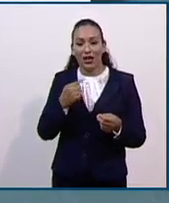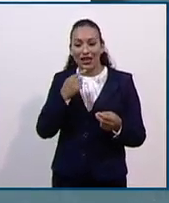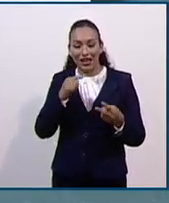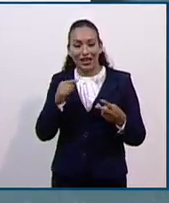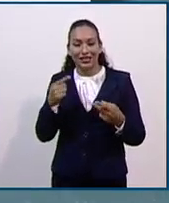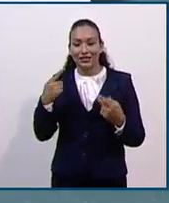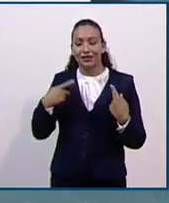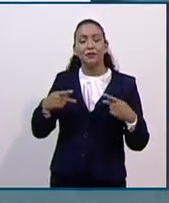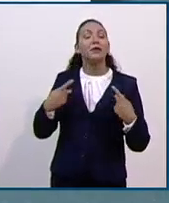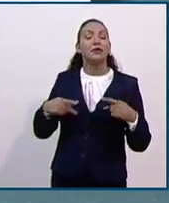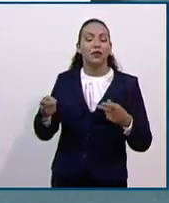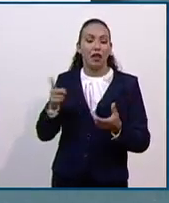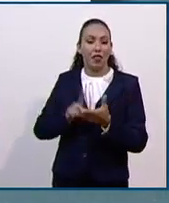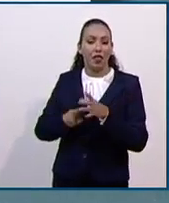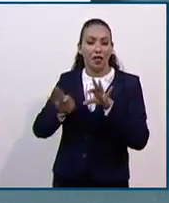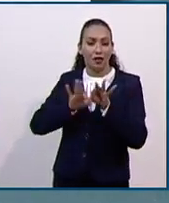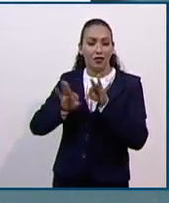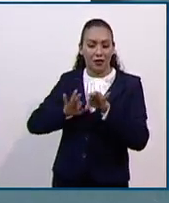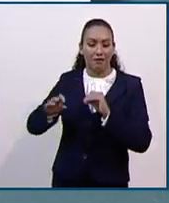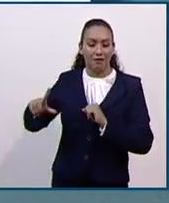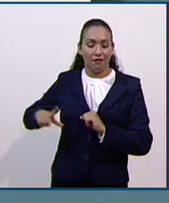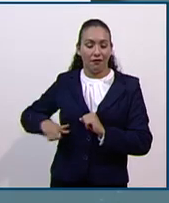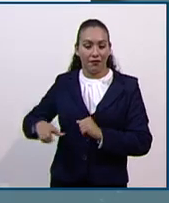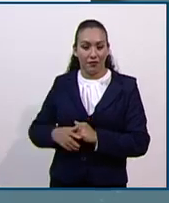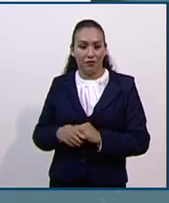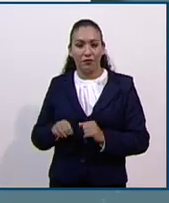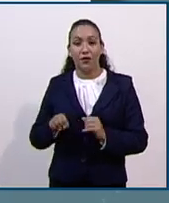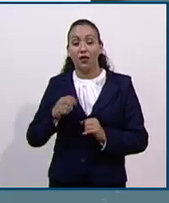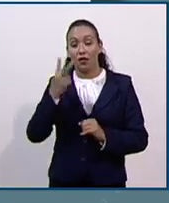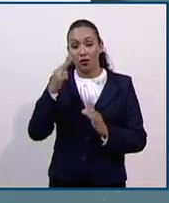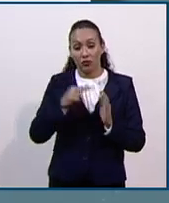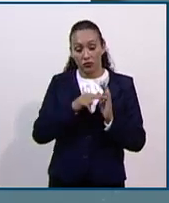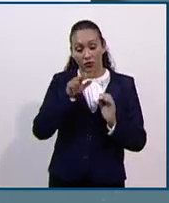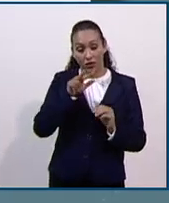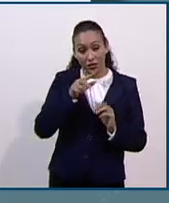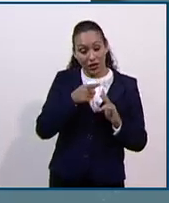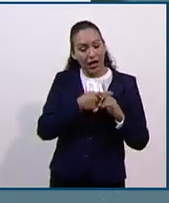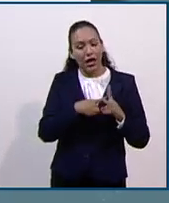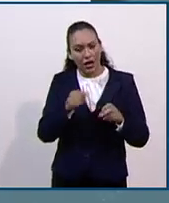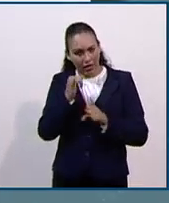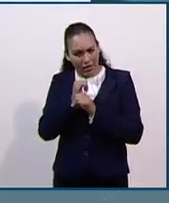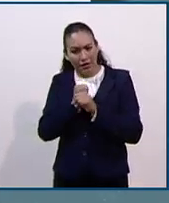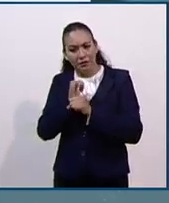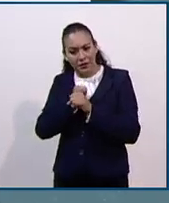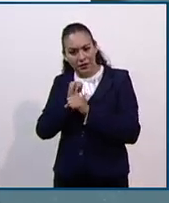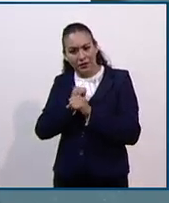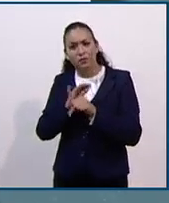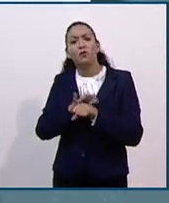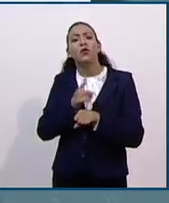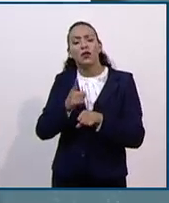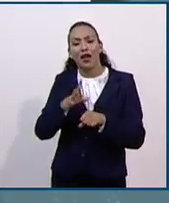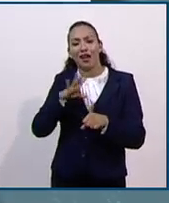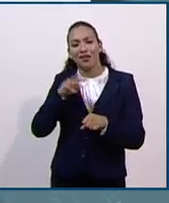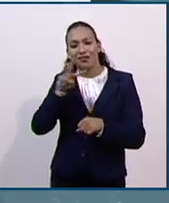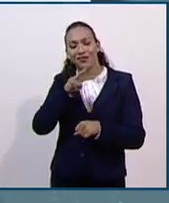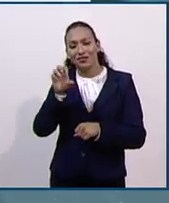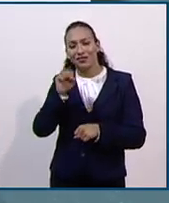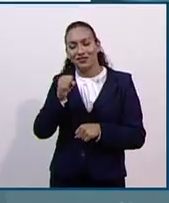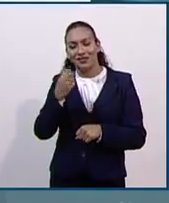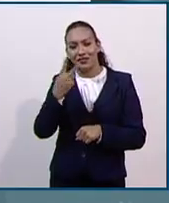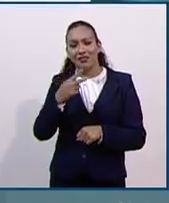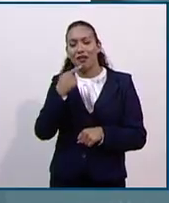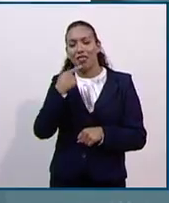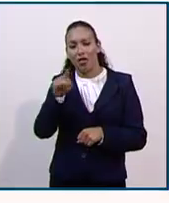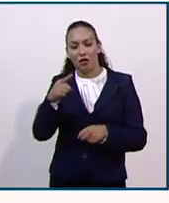servidores públicos involucrados. Desde 2018, se han iniciado investigaciones a partir de 362